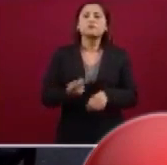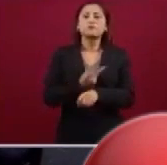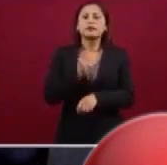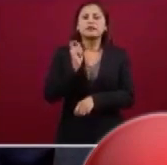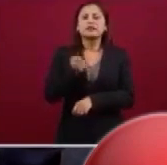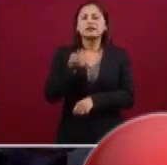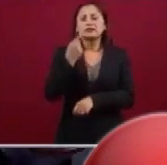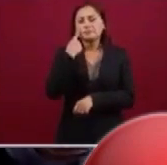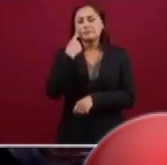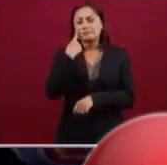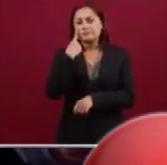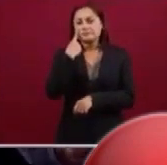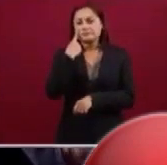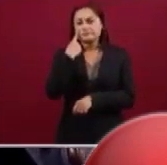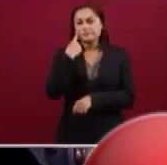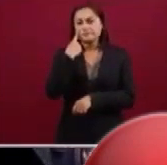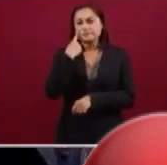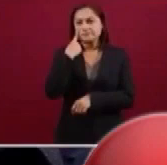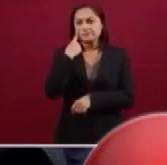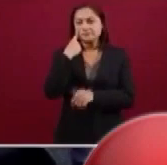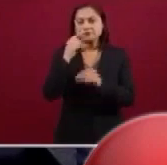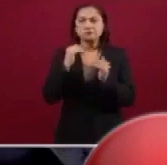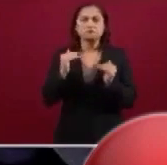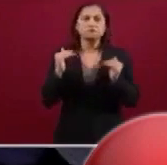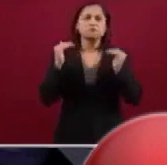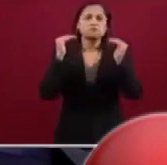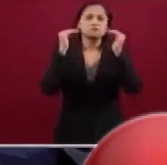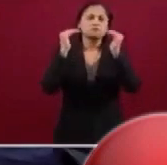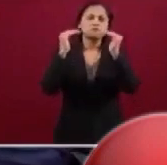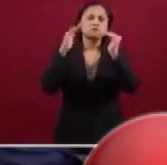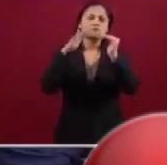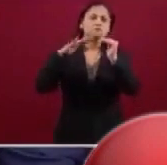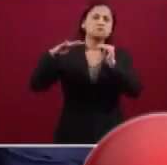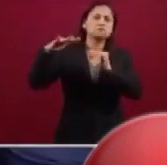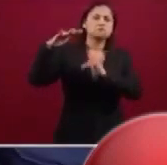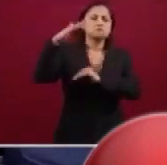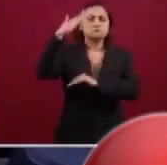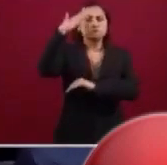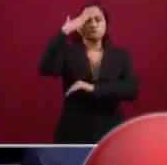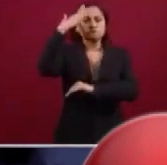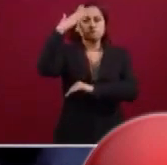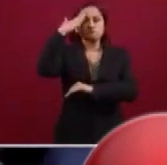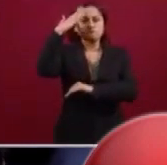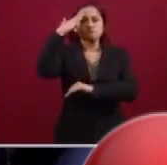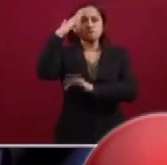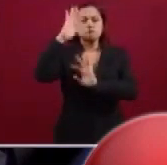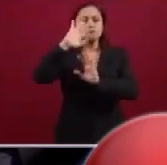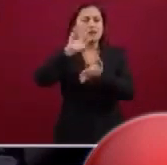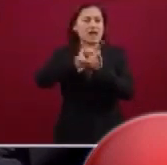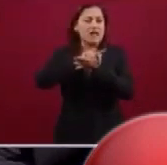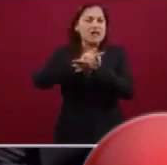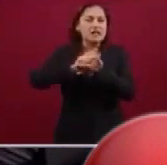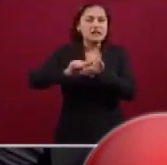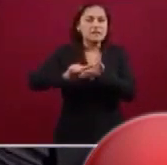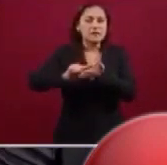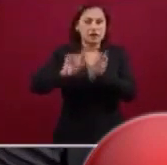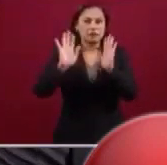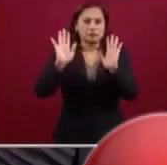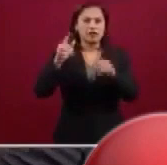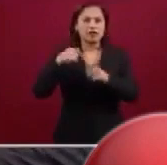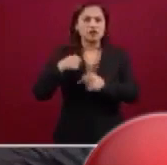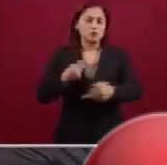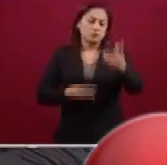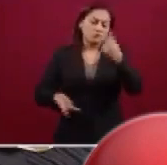De que limpiemos arriba. Yo estoy hablando aquí, ya lo dije una vez y lo repito